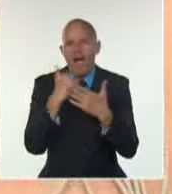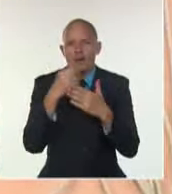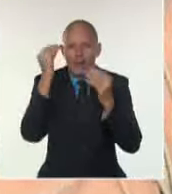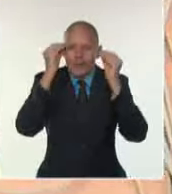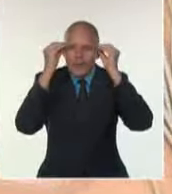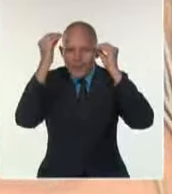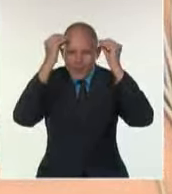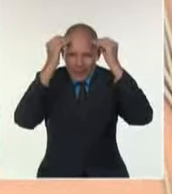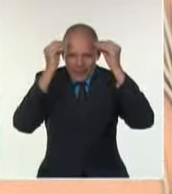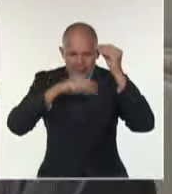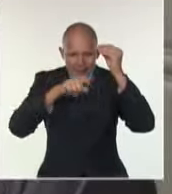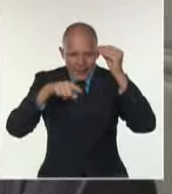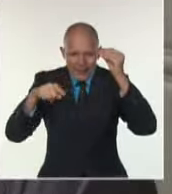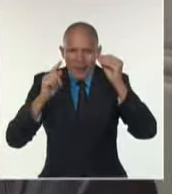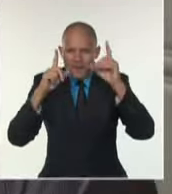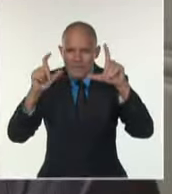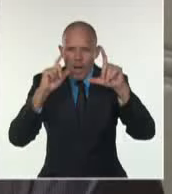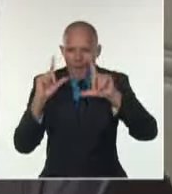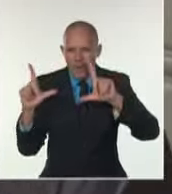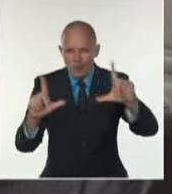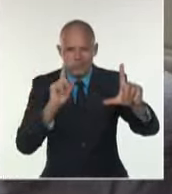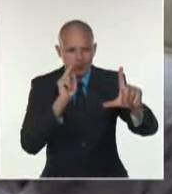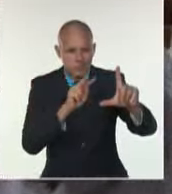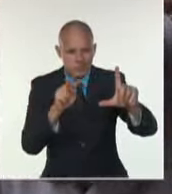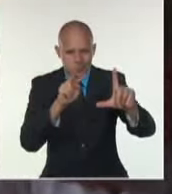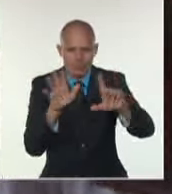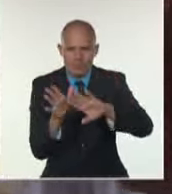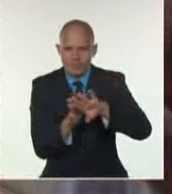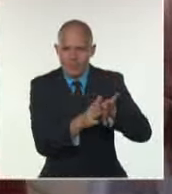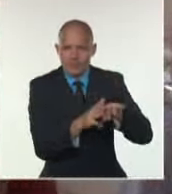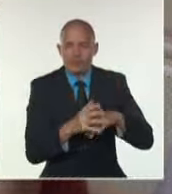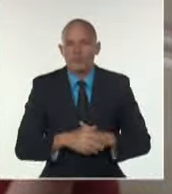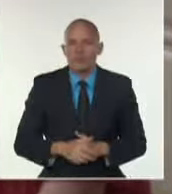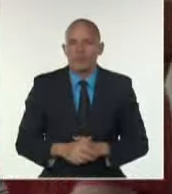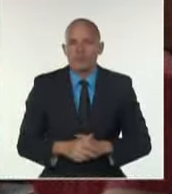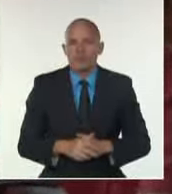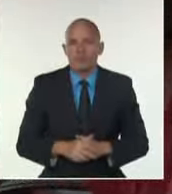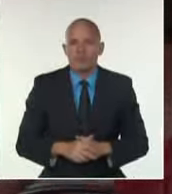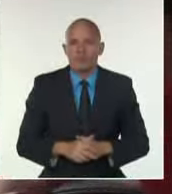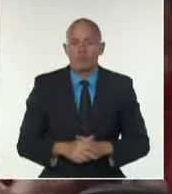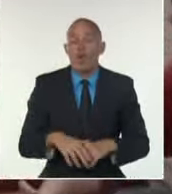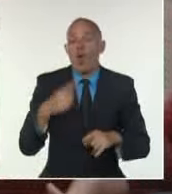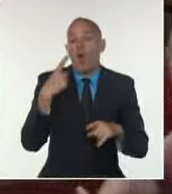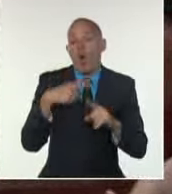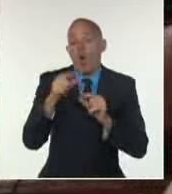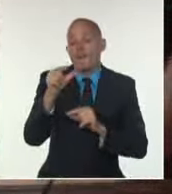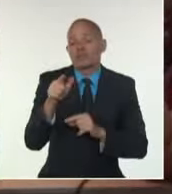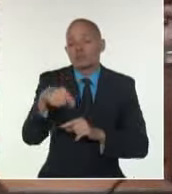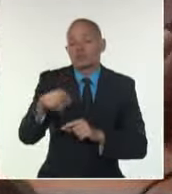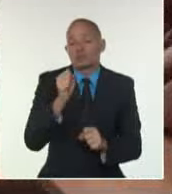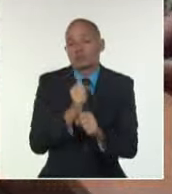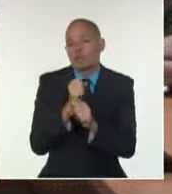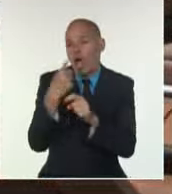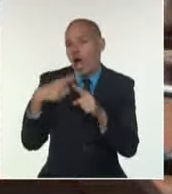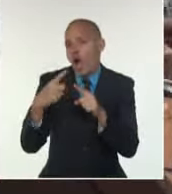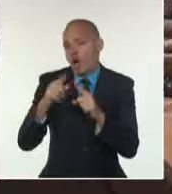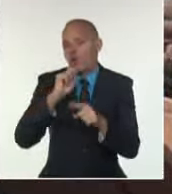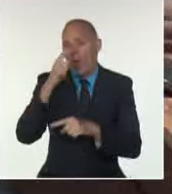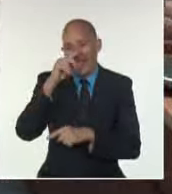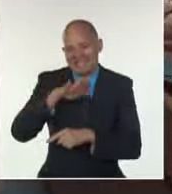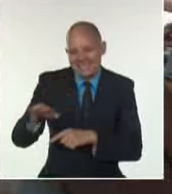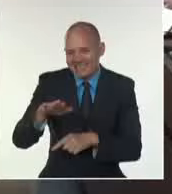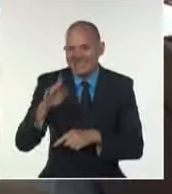ha empezado a trabajar en la rehabilitación del déficit de atención y de otras funciones mediante videojuegos con realidad